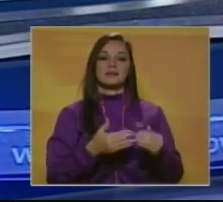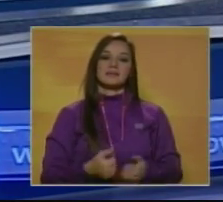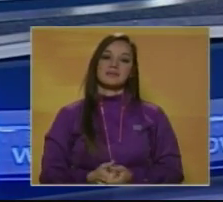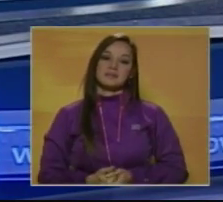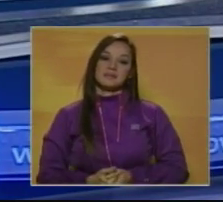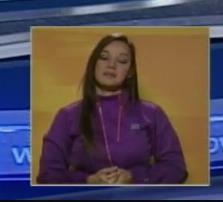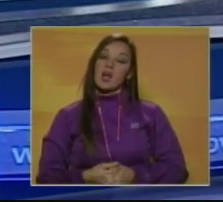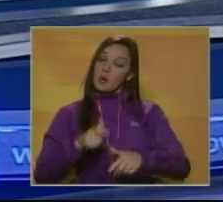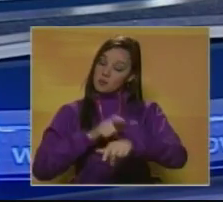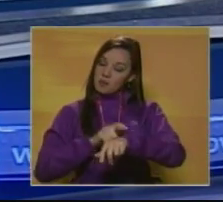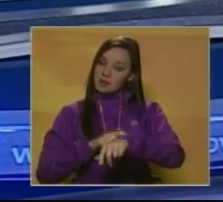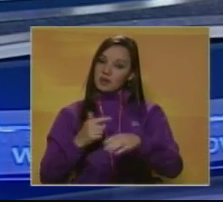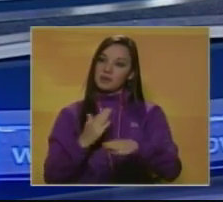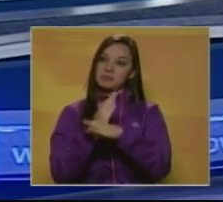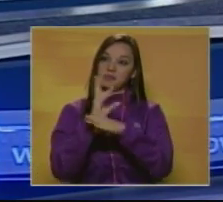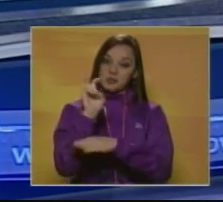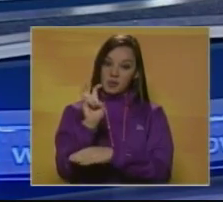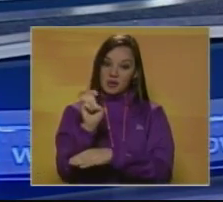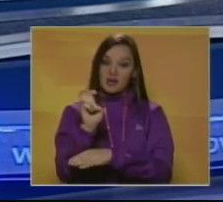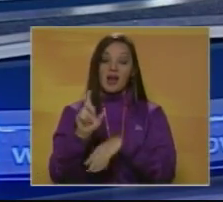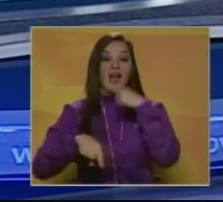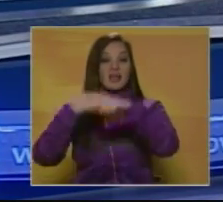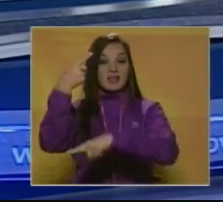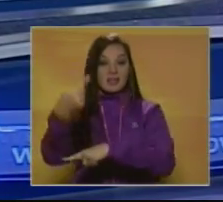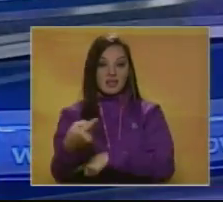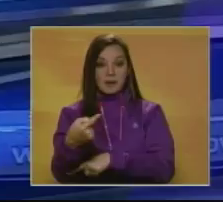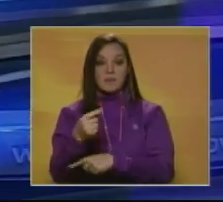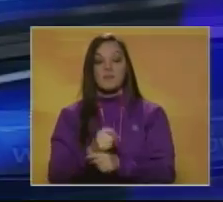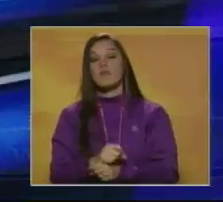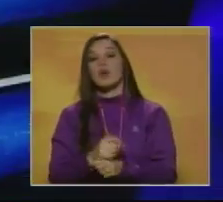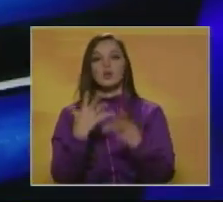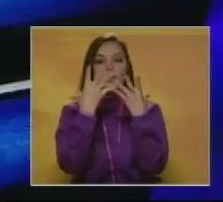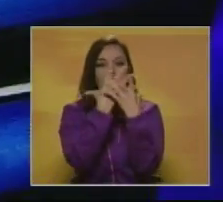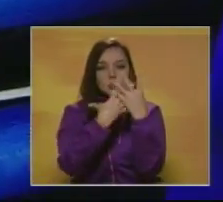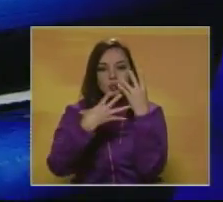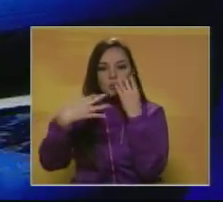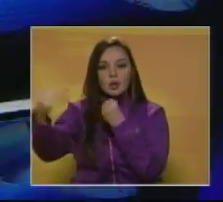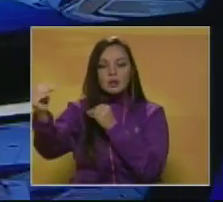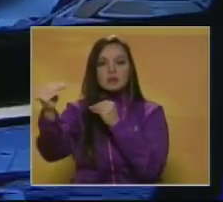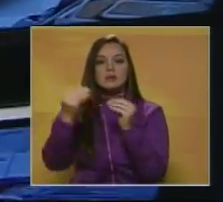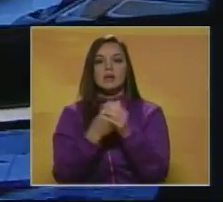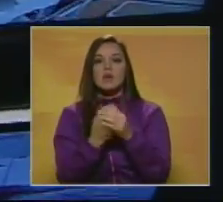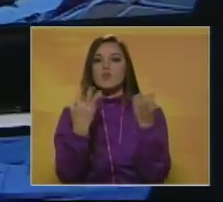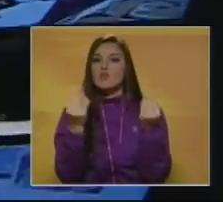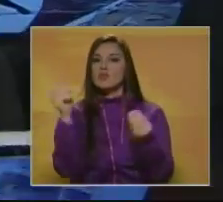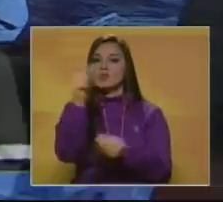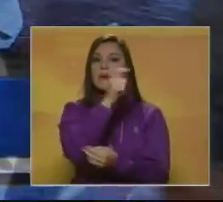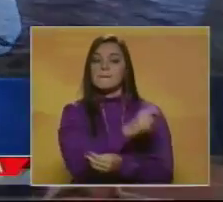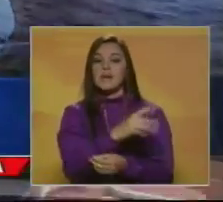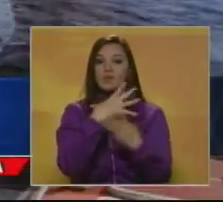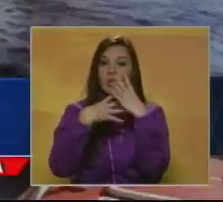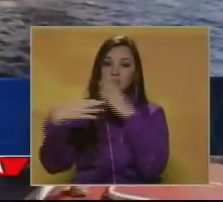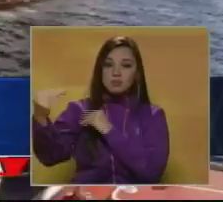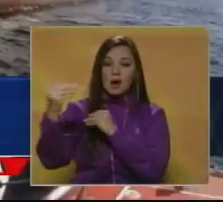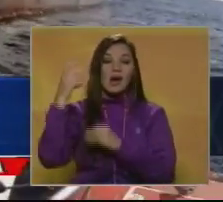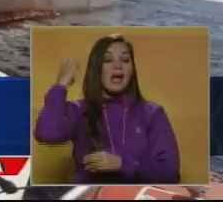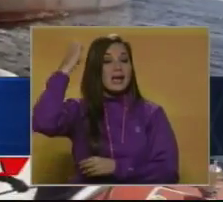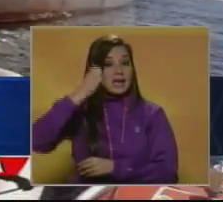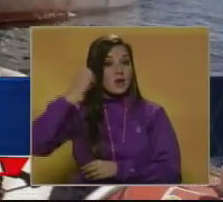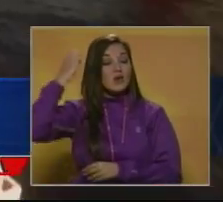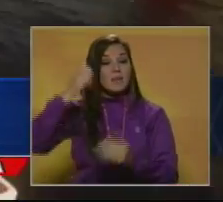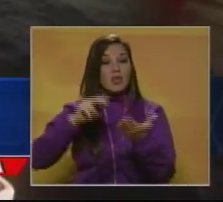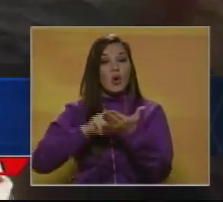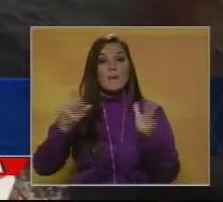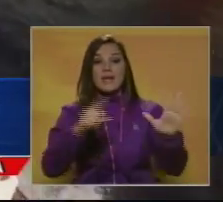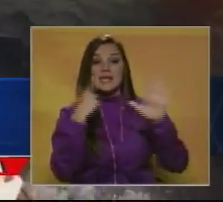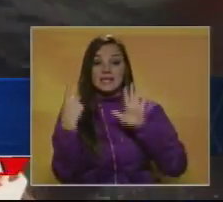Bueno, es momento de hacer una nueva pausa y al regreso. Éxodo masivo. La cifra de inmigrantes en el territorio europeo durante el